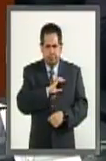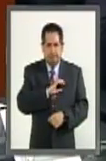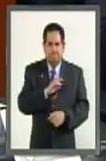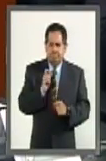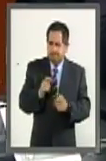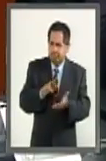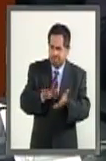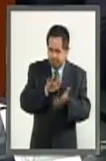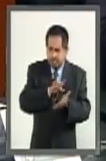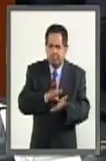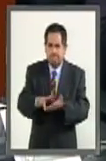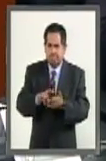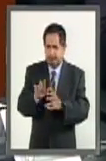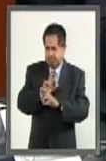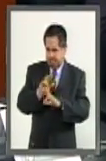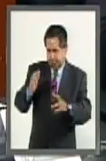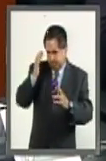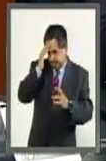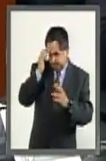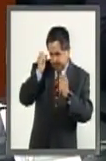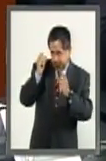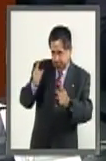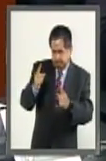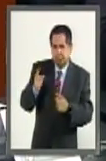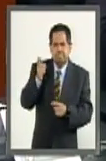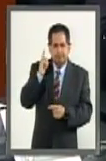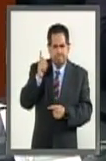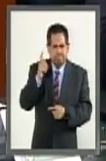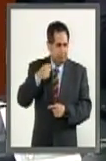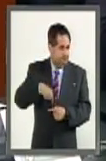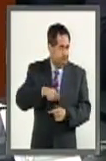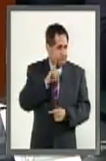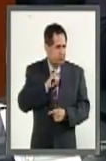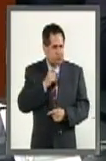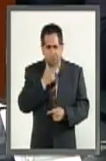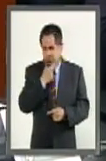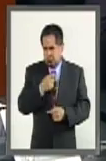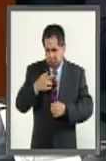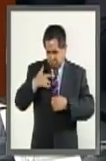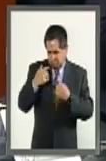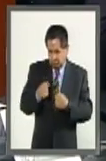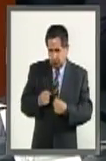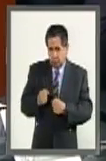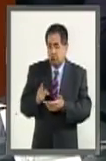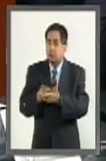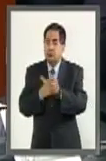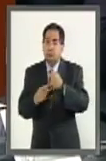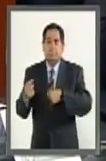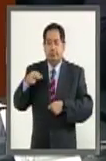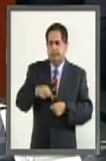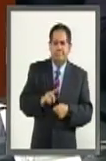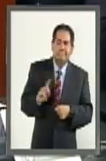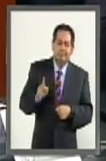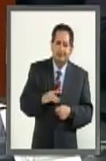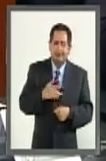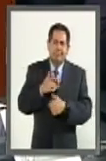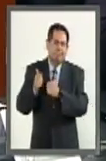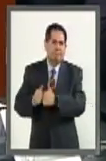nuestro apoyo, con nuestro reconocimiento y estamos seguras y seguros que no vendrás de regreso al Senado de la